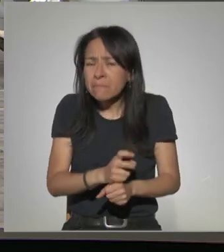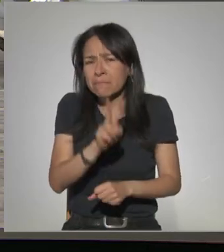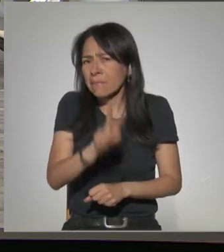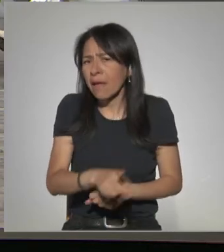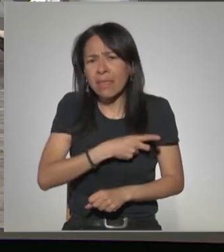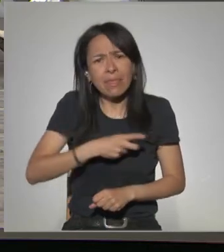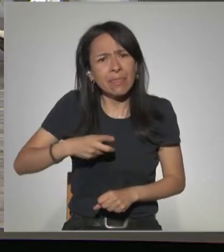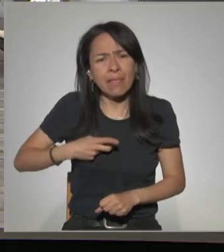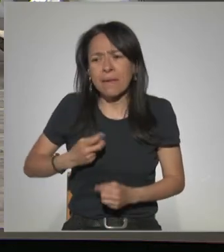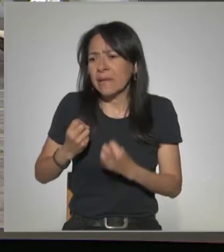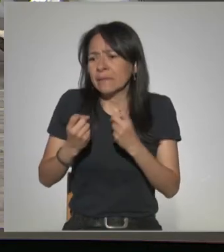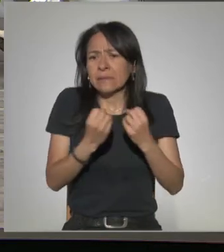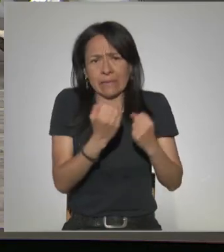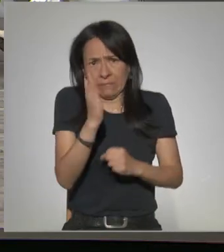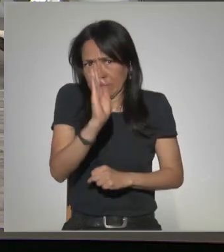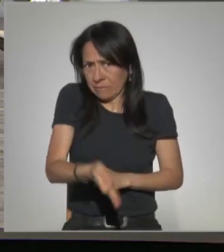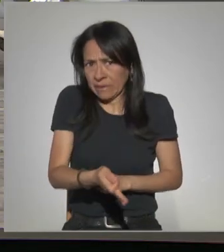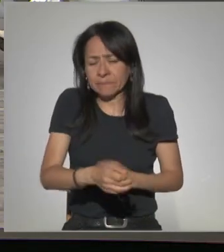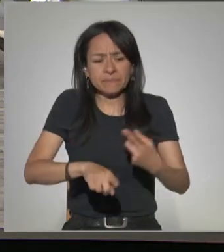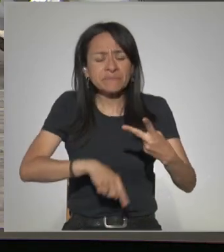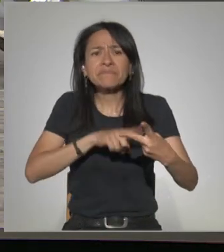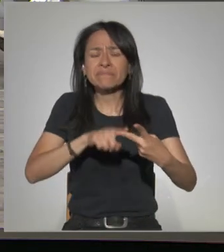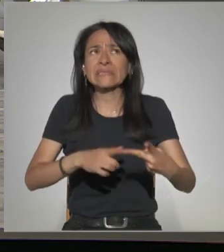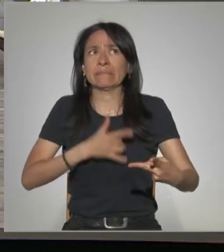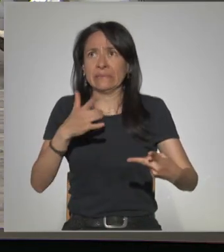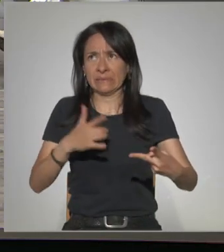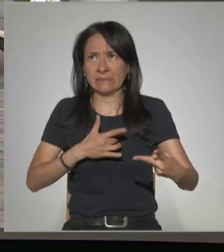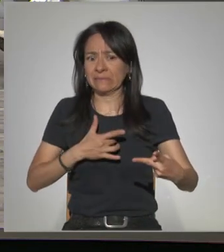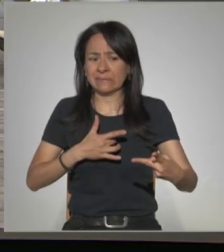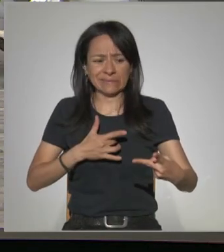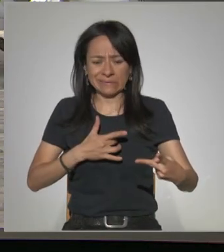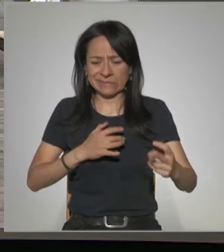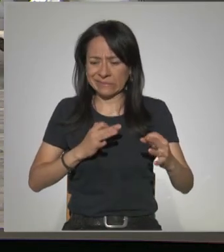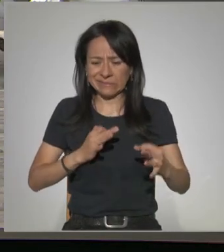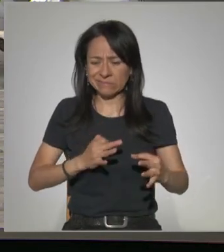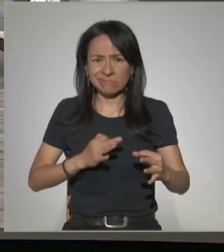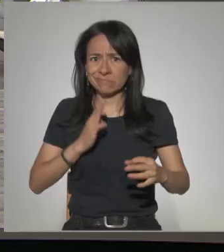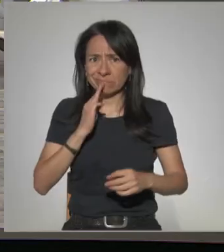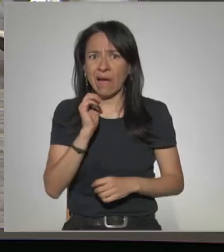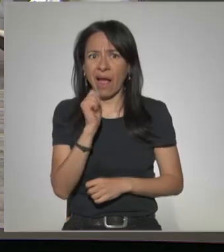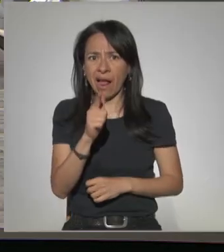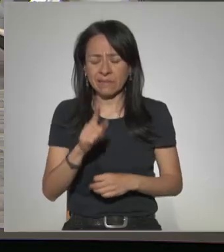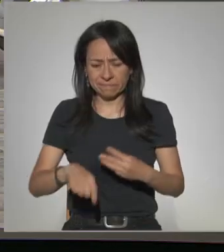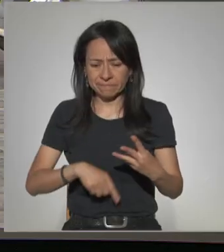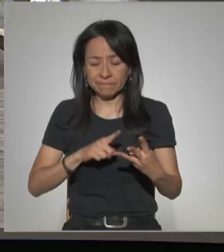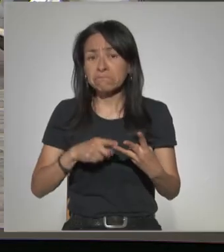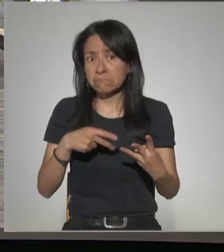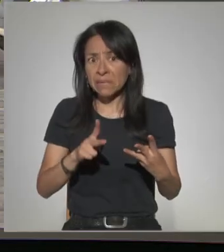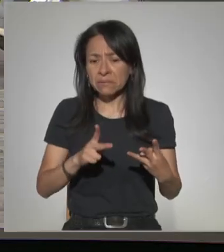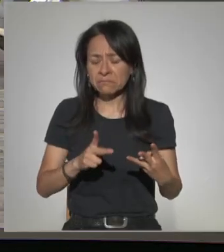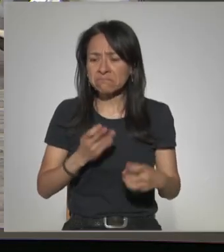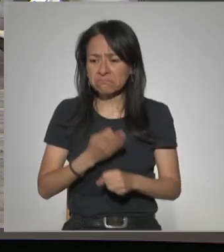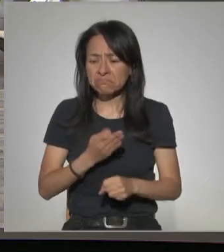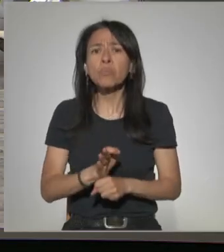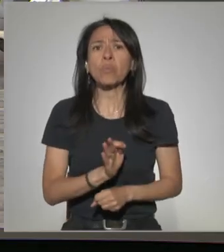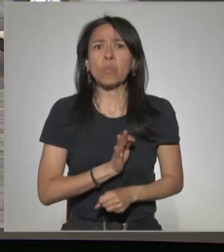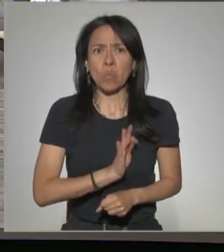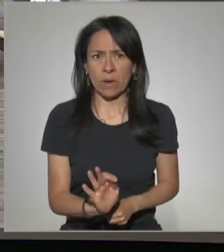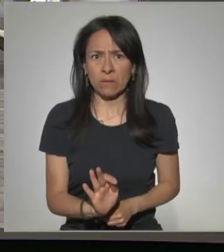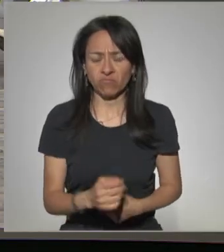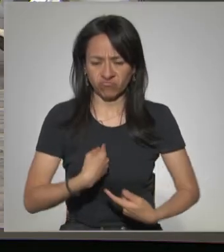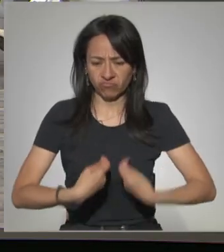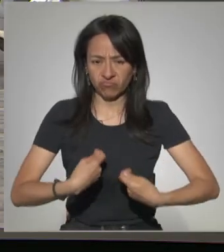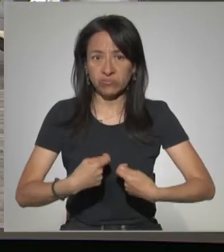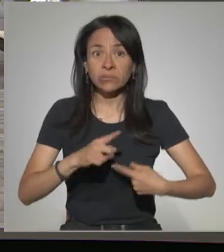de que me siento mal en este momento, pero yo puedo con esto, ¿no? Claro. Entonces, ¿qué siento? Impotencia. ¿Qué puedo